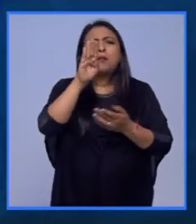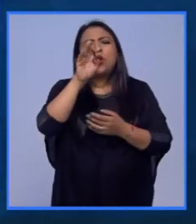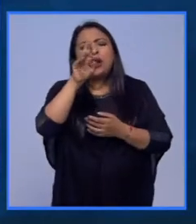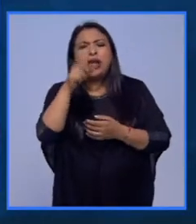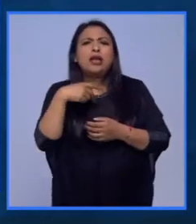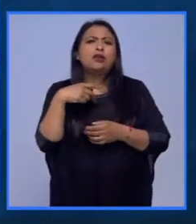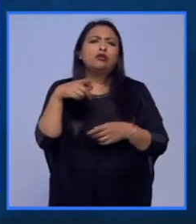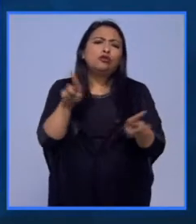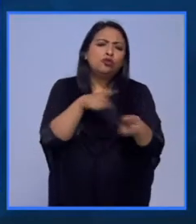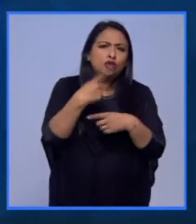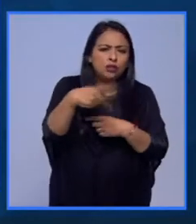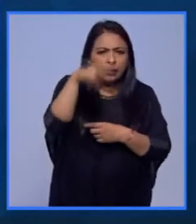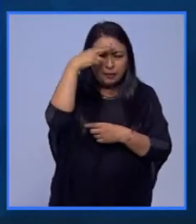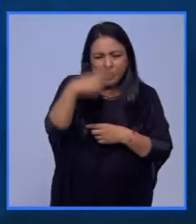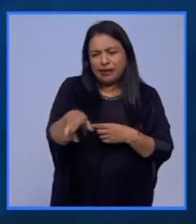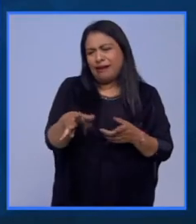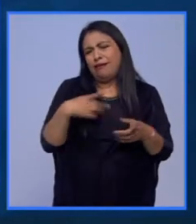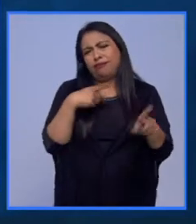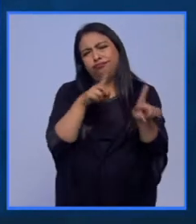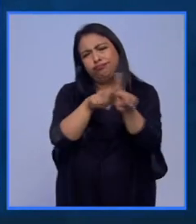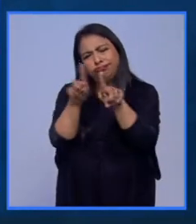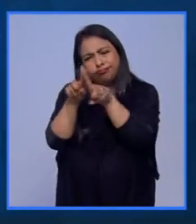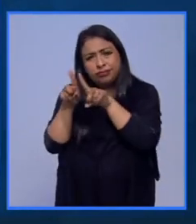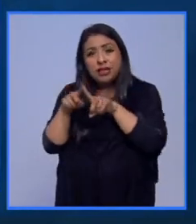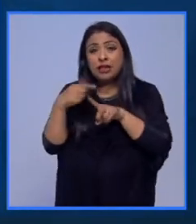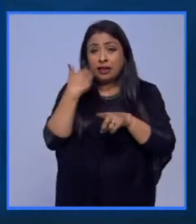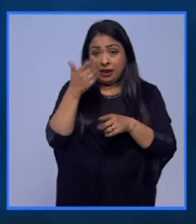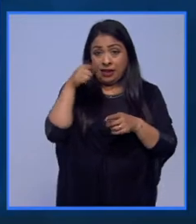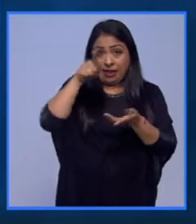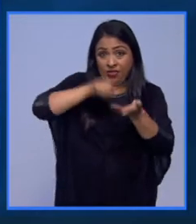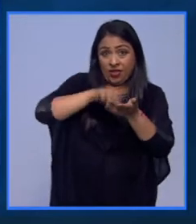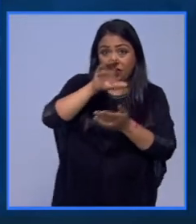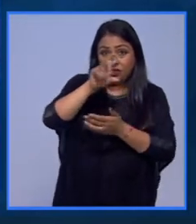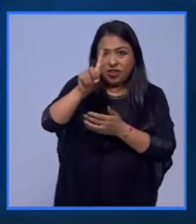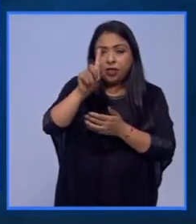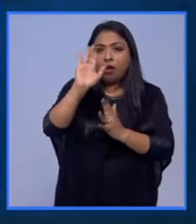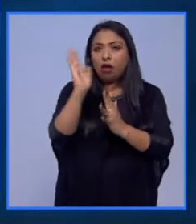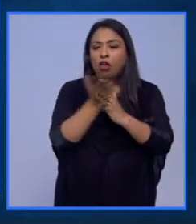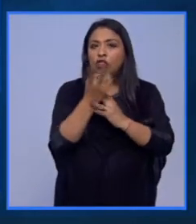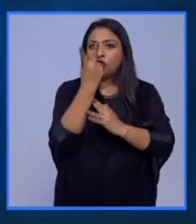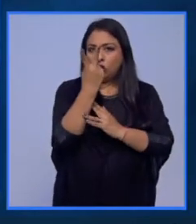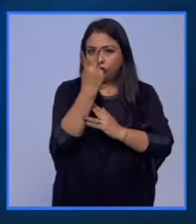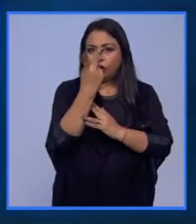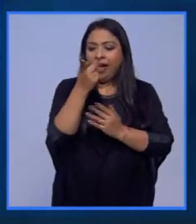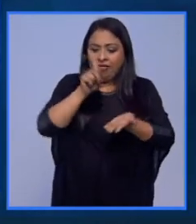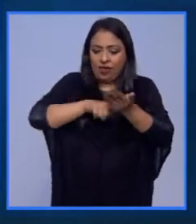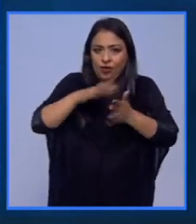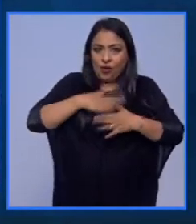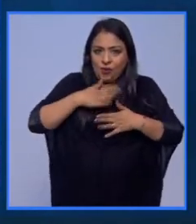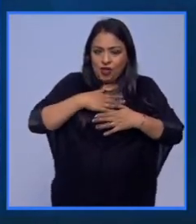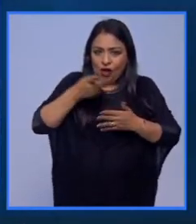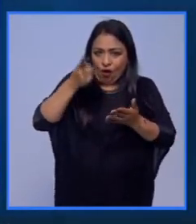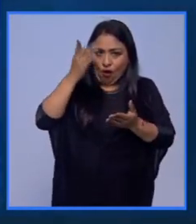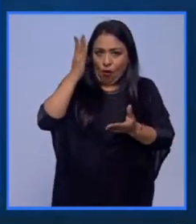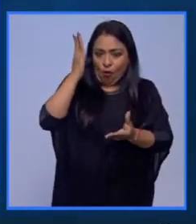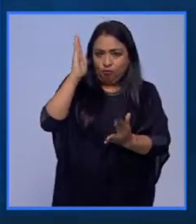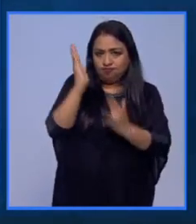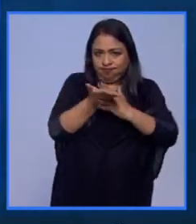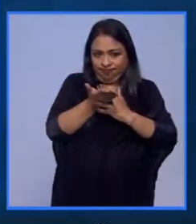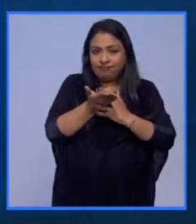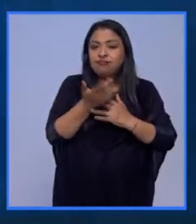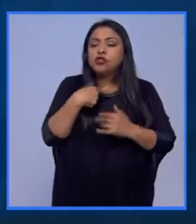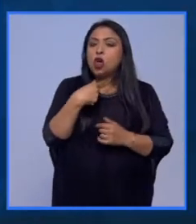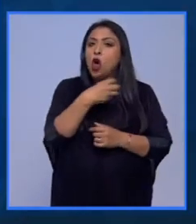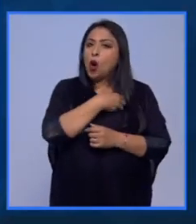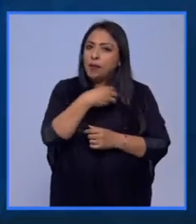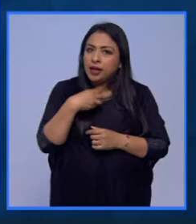mexicana. Entonces quise plasmar en este disco las dos partes que yo creo que llevo dentro. No he tenido la